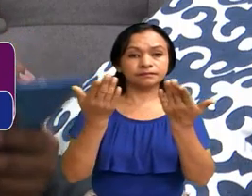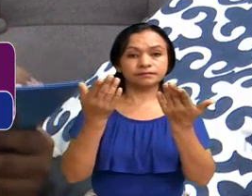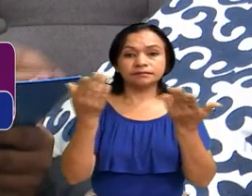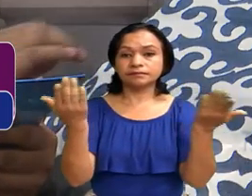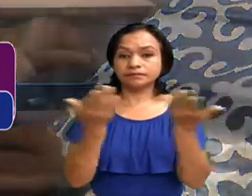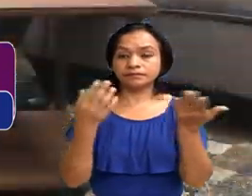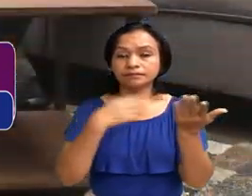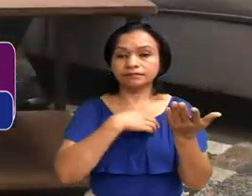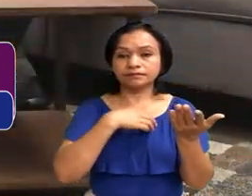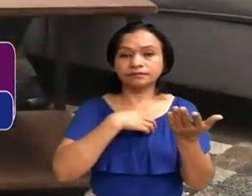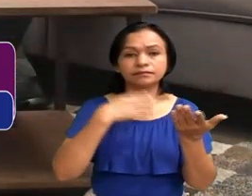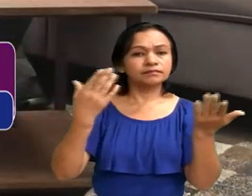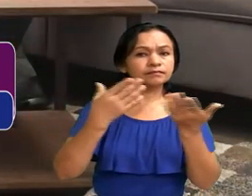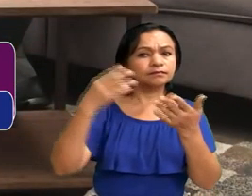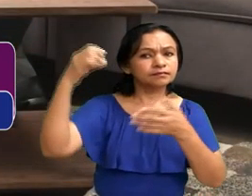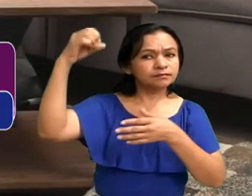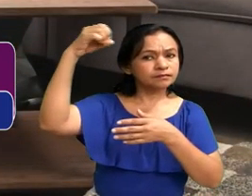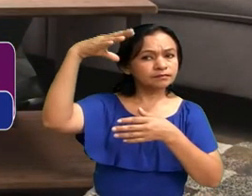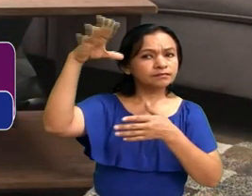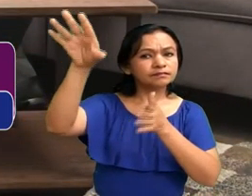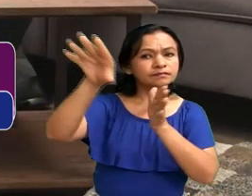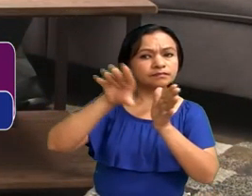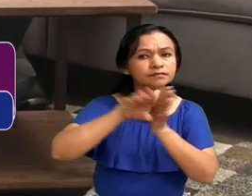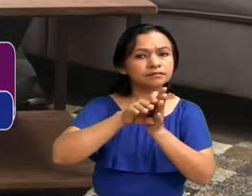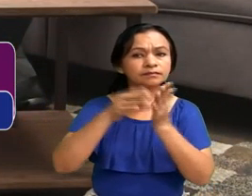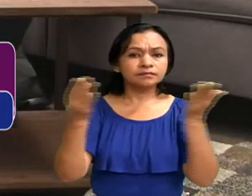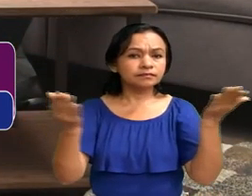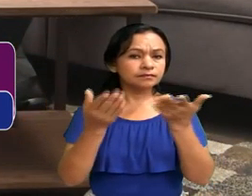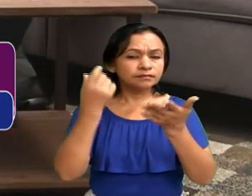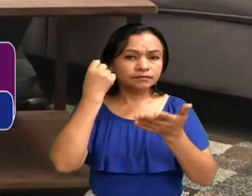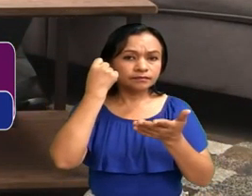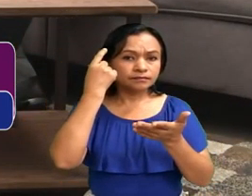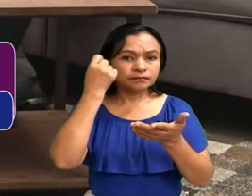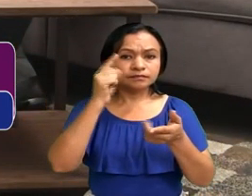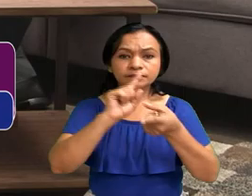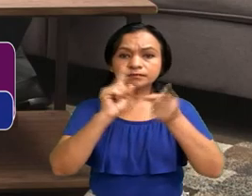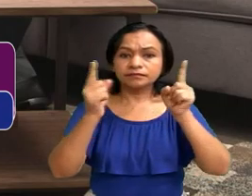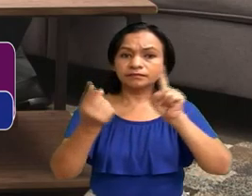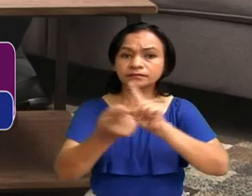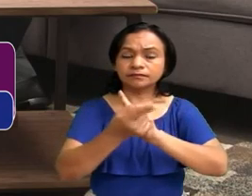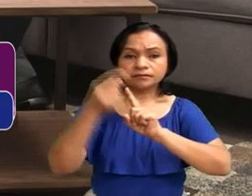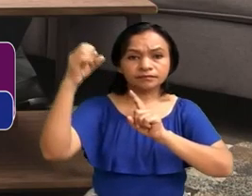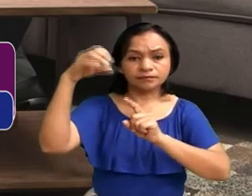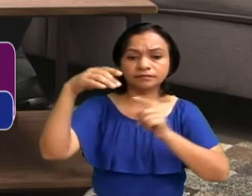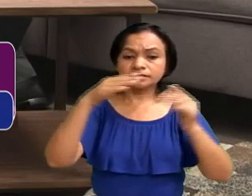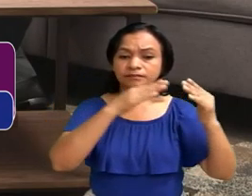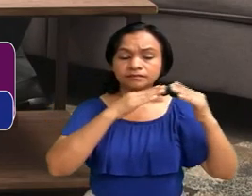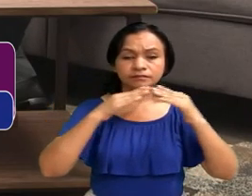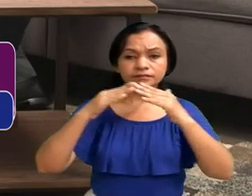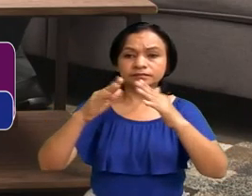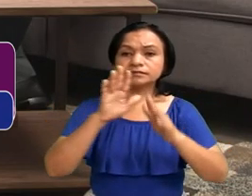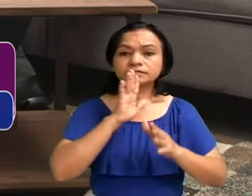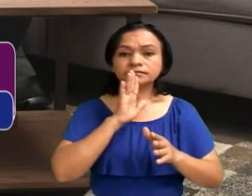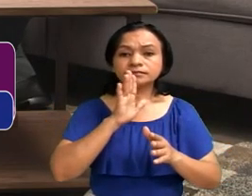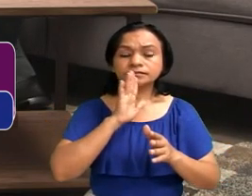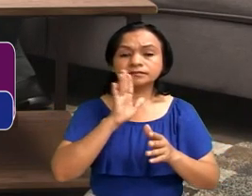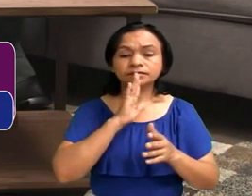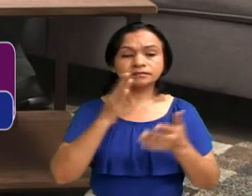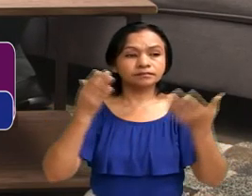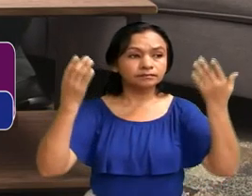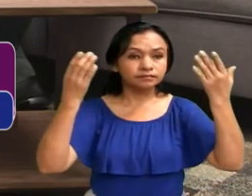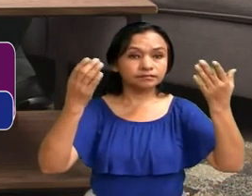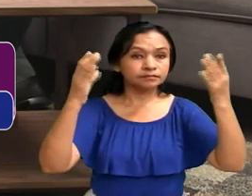energía renovable. A partir de esto, ¿cómo vamos entendiendo en principio la transformación energética de esa comunidad? Porque estamos hablando en principio de